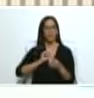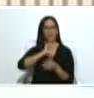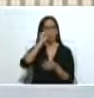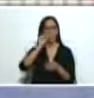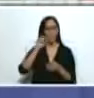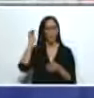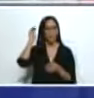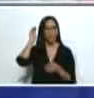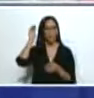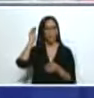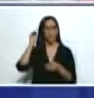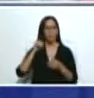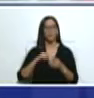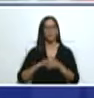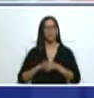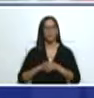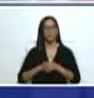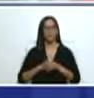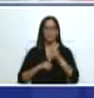futuro, con...